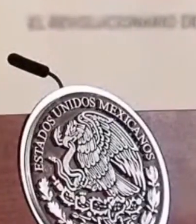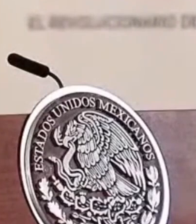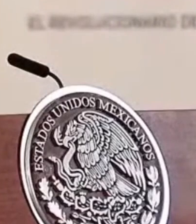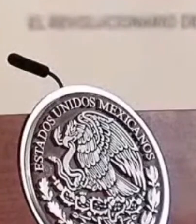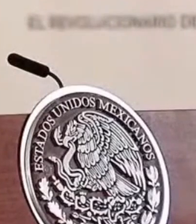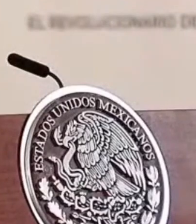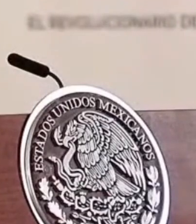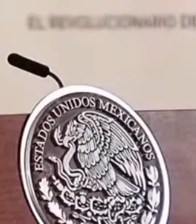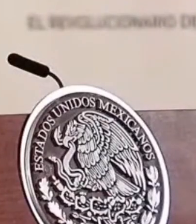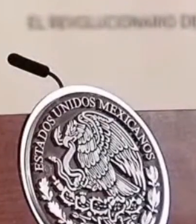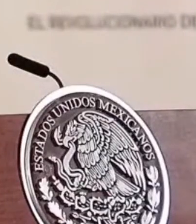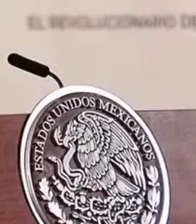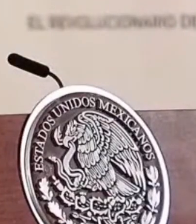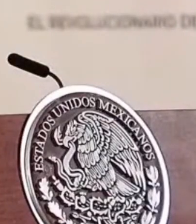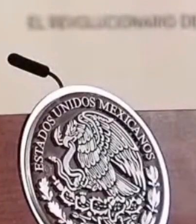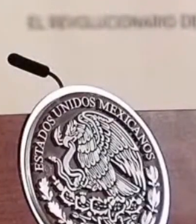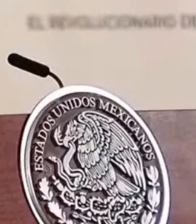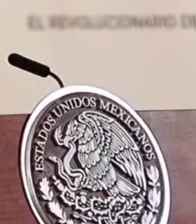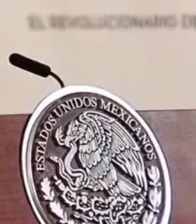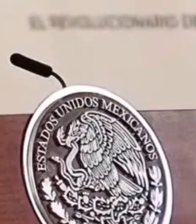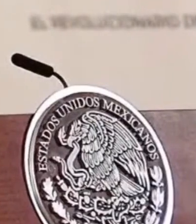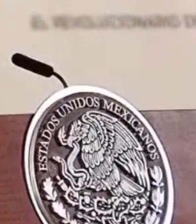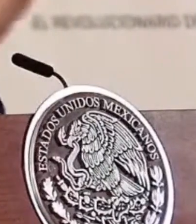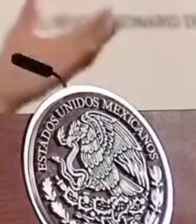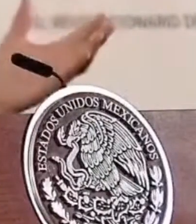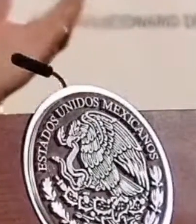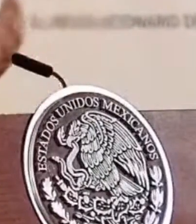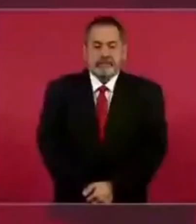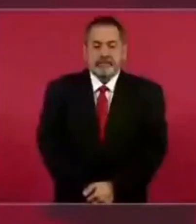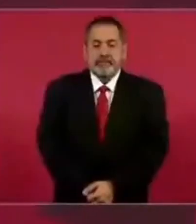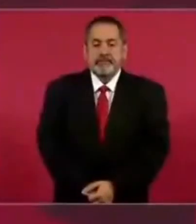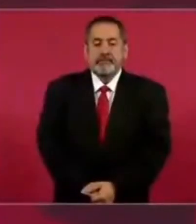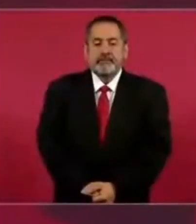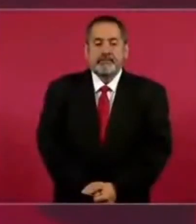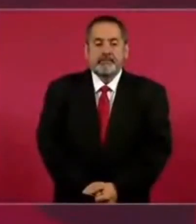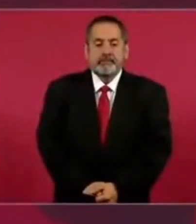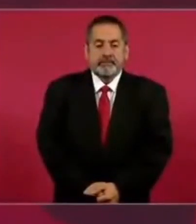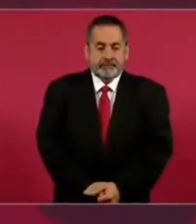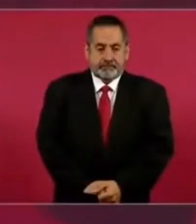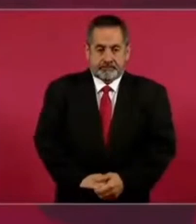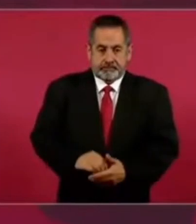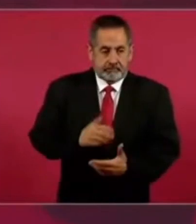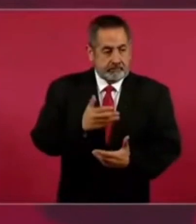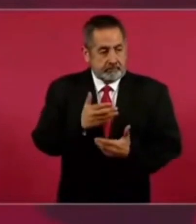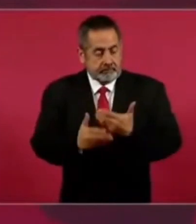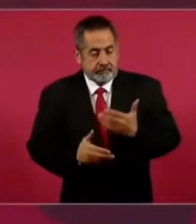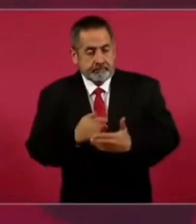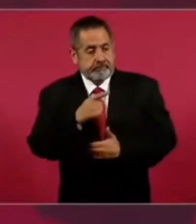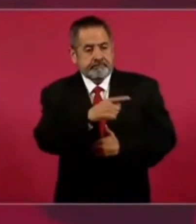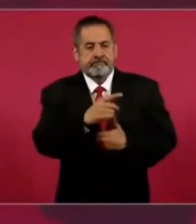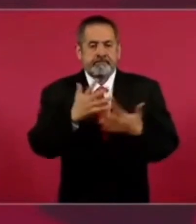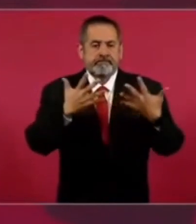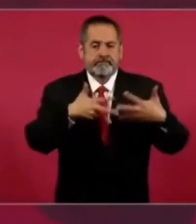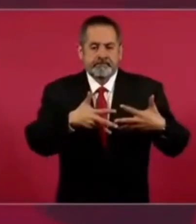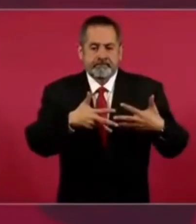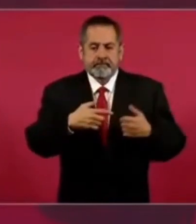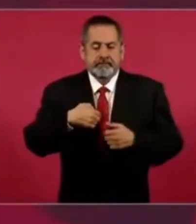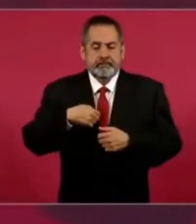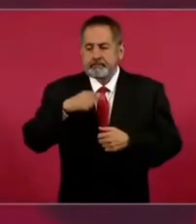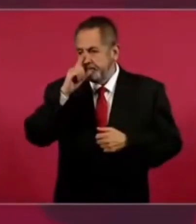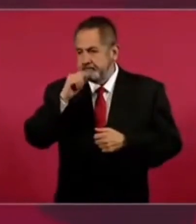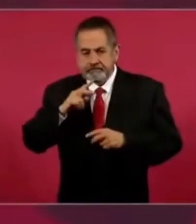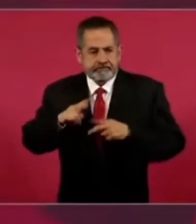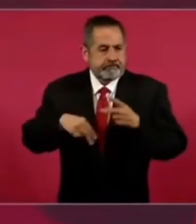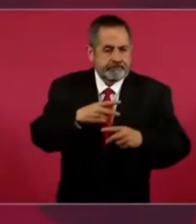de rehabilitación del Teletón, que por cierto les ofrezco disculpas por no asistir.